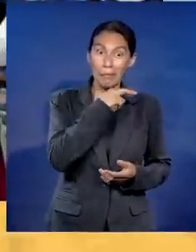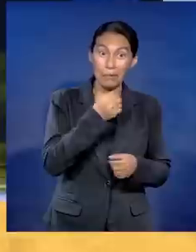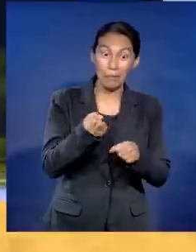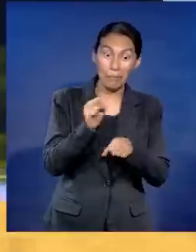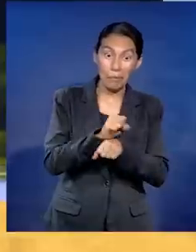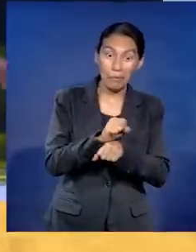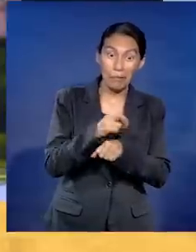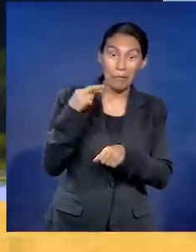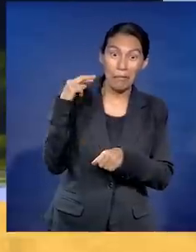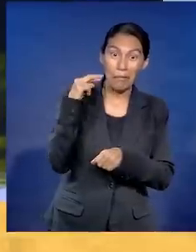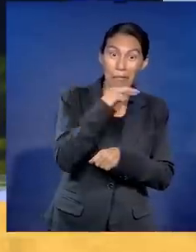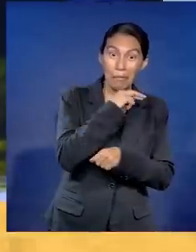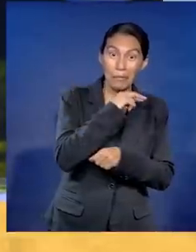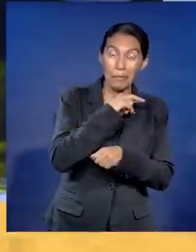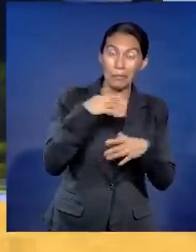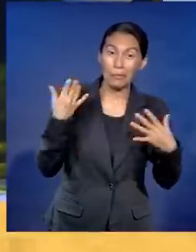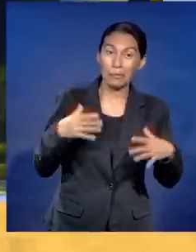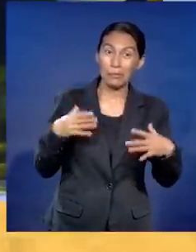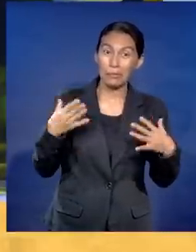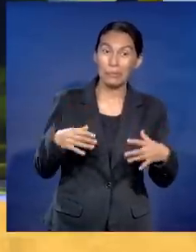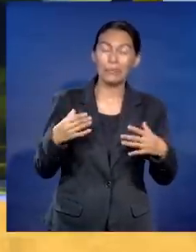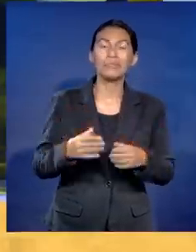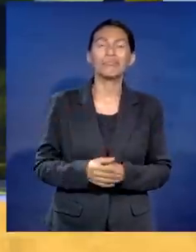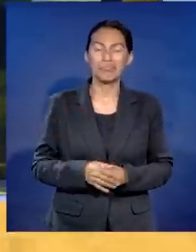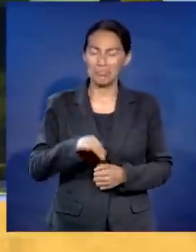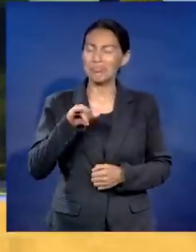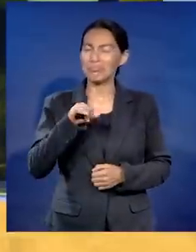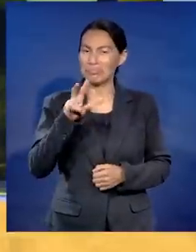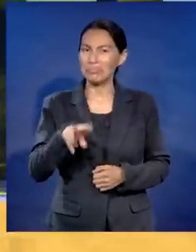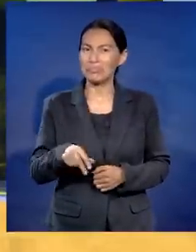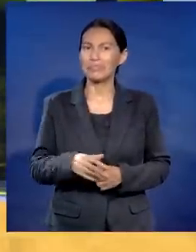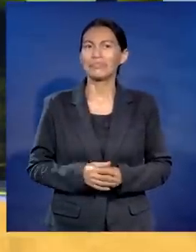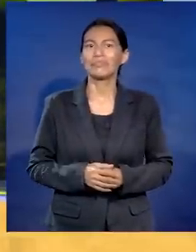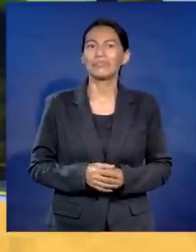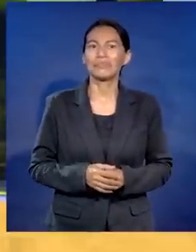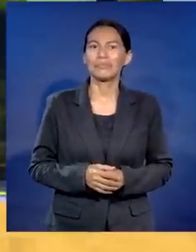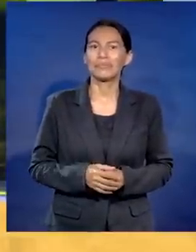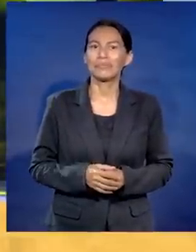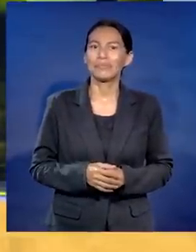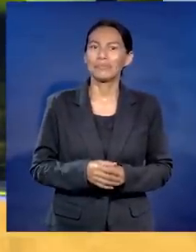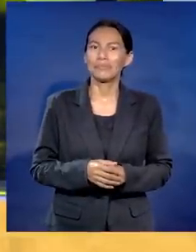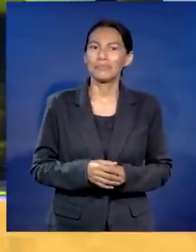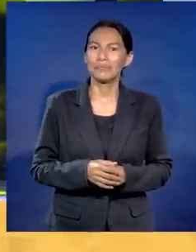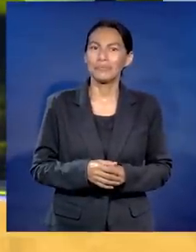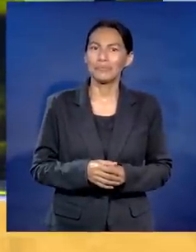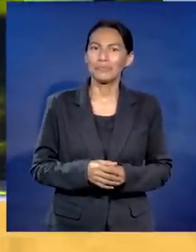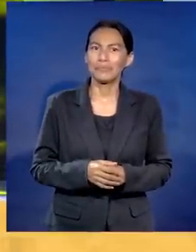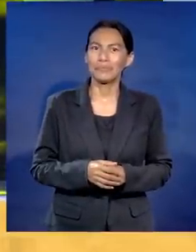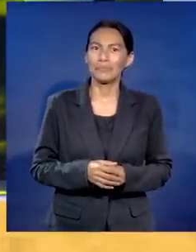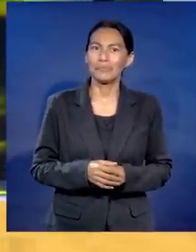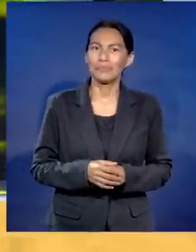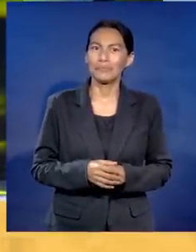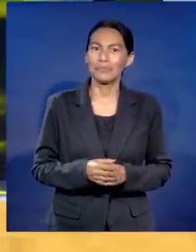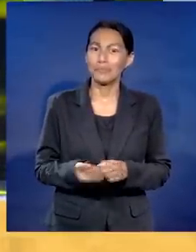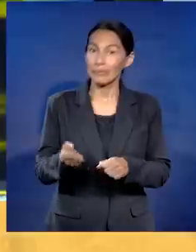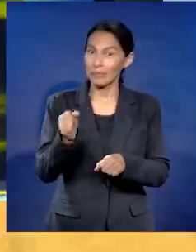Qué rápido se me ha ido la semana. De verdad que sí. Pero es una semana que